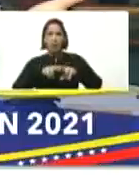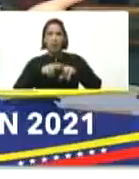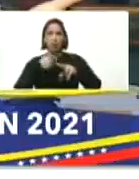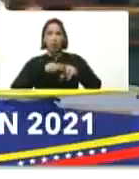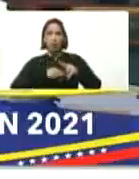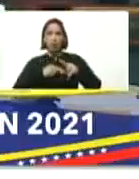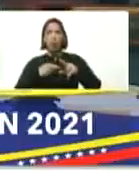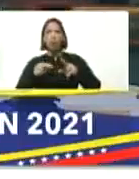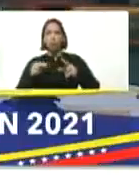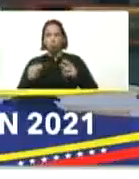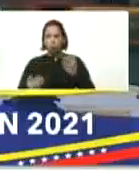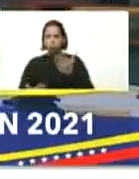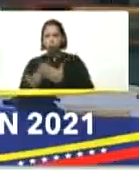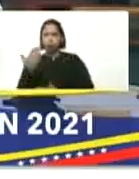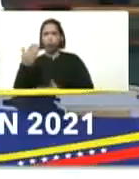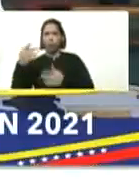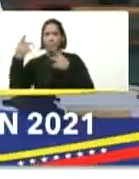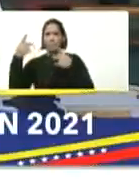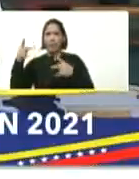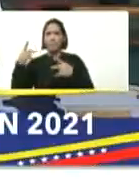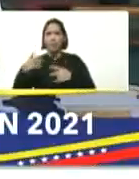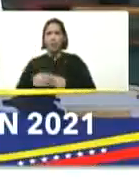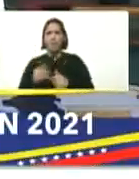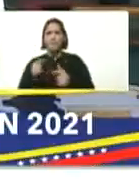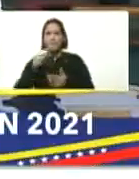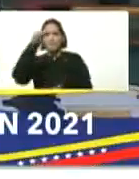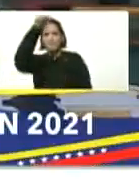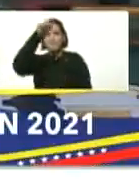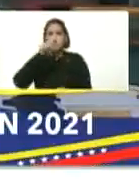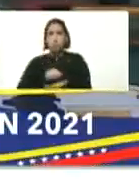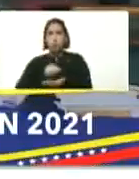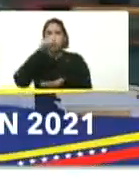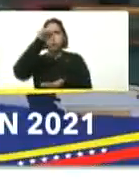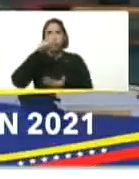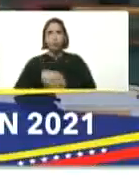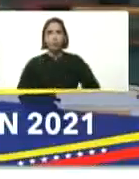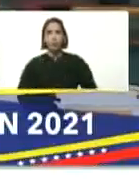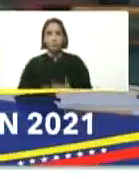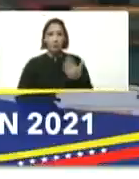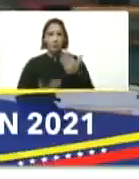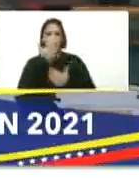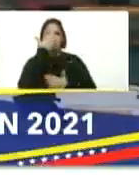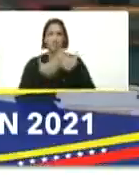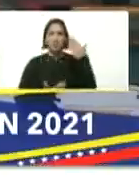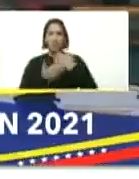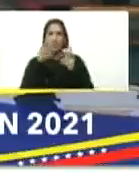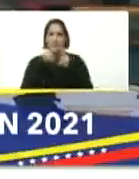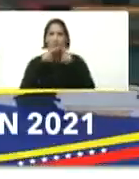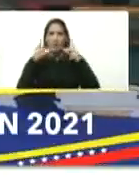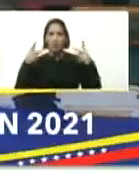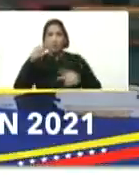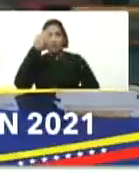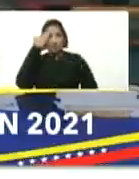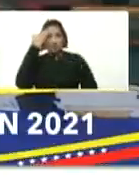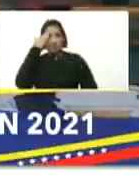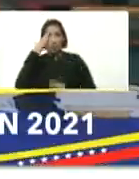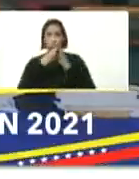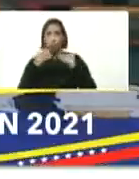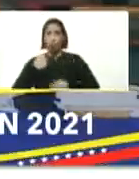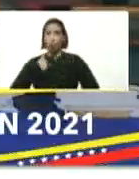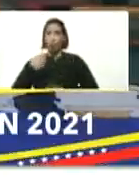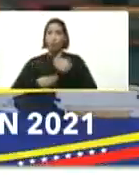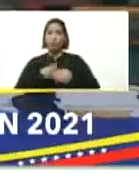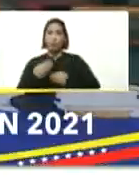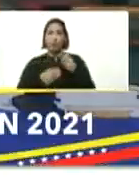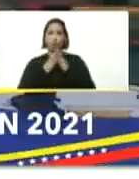plancha para ponerlo en la imprenta e imprimir. Me lo sé todo porque yo lo hacía todo y hasta